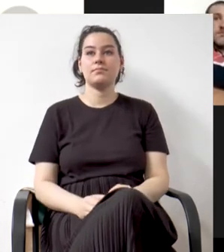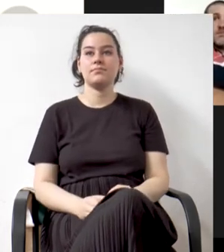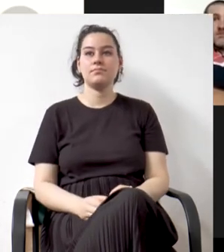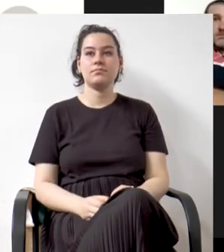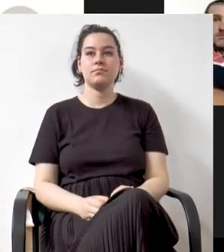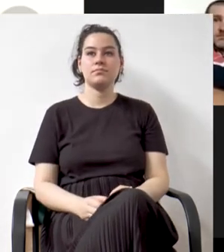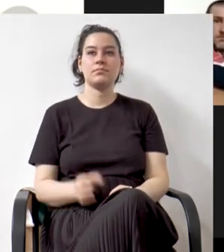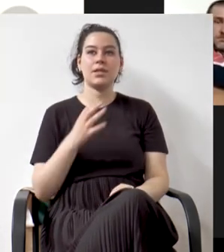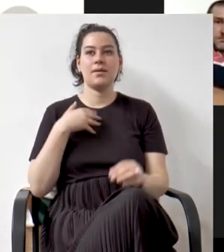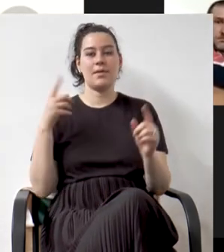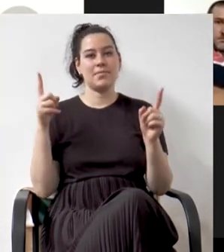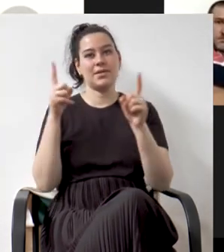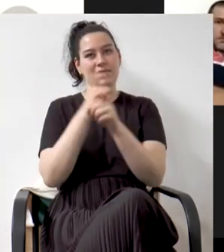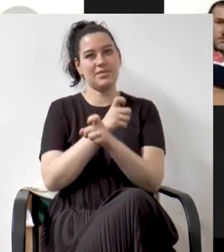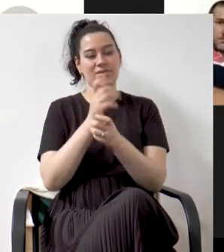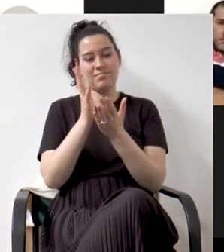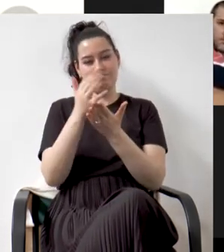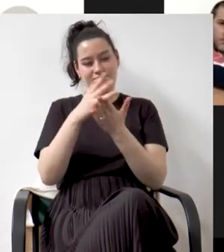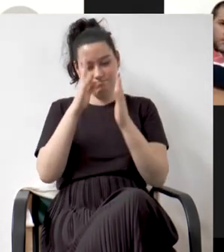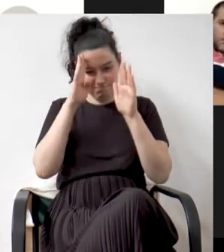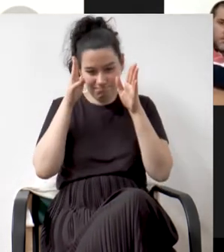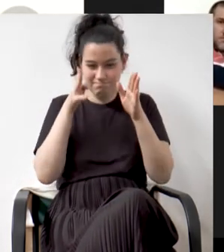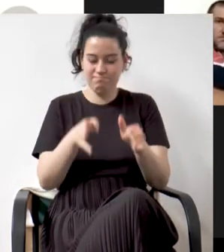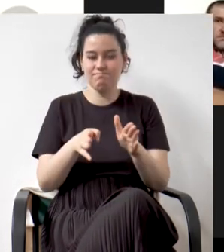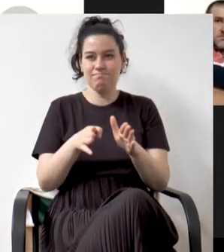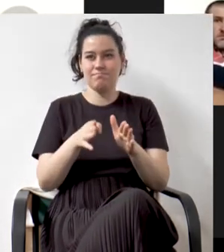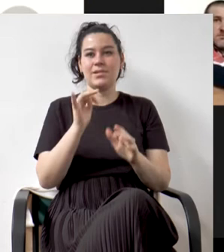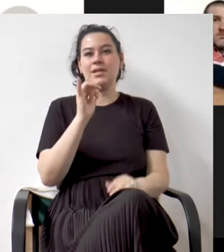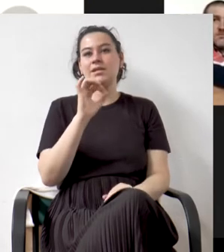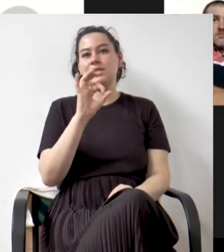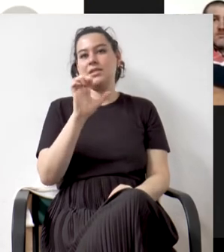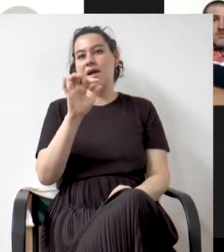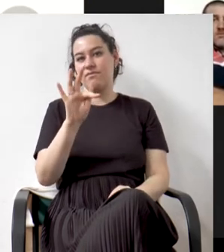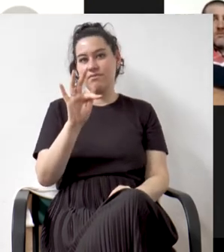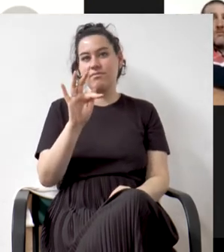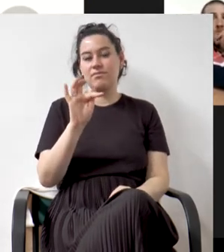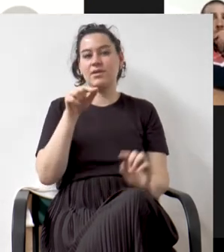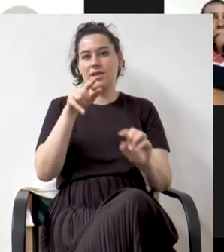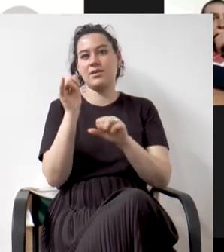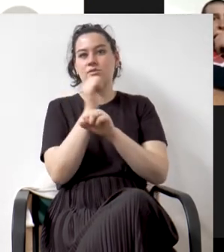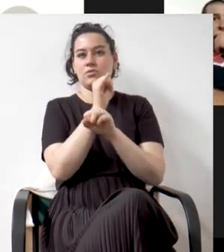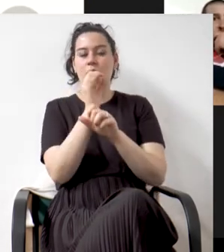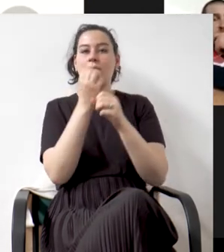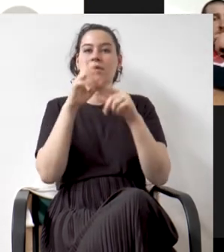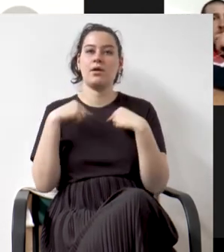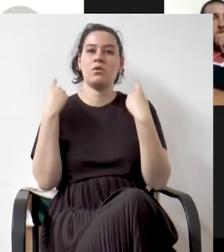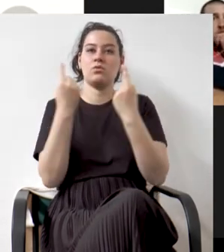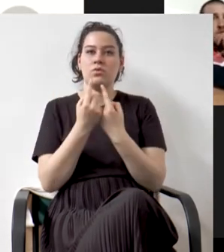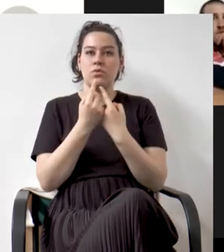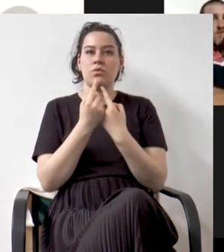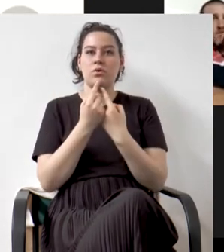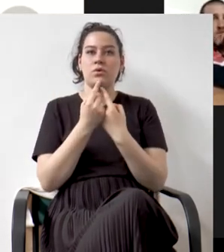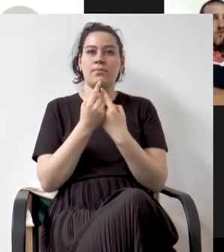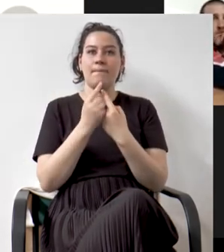Se me hace muy difícil pensar en los departamentos y a ICEF en esta discusión, porque nosotros vamos a